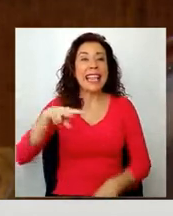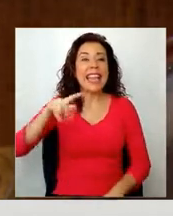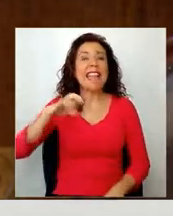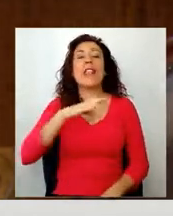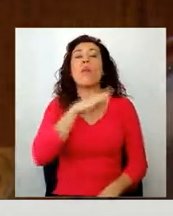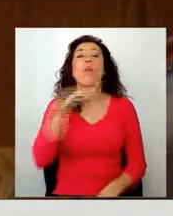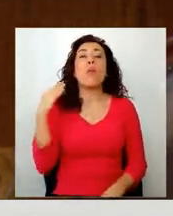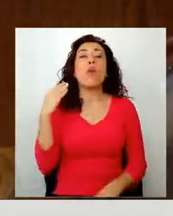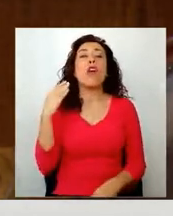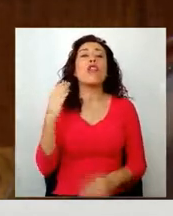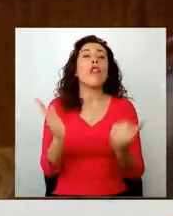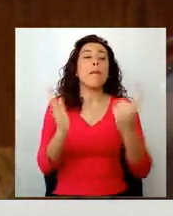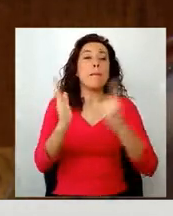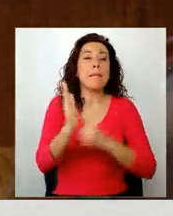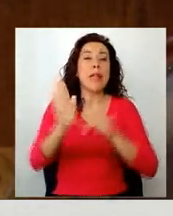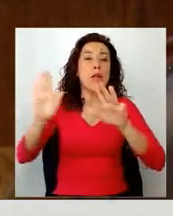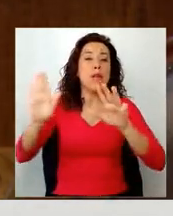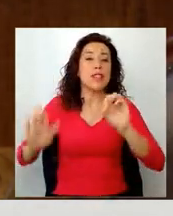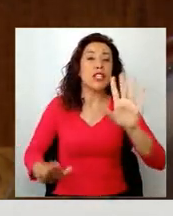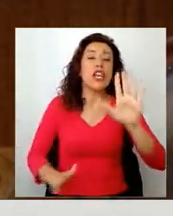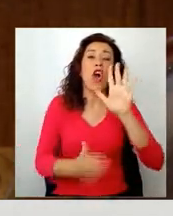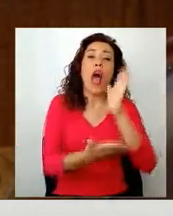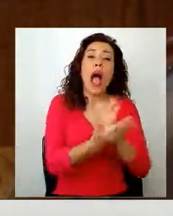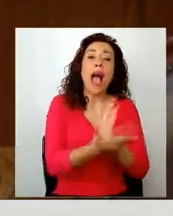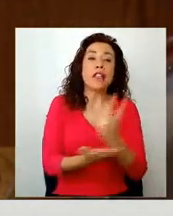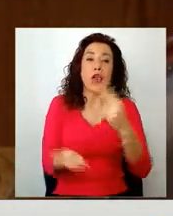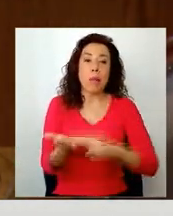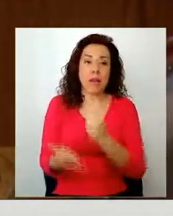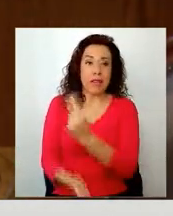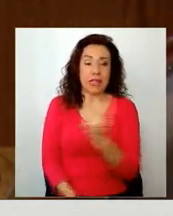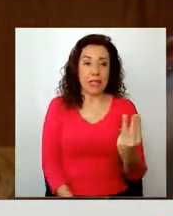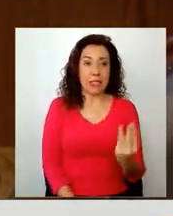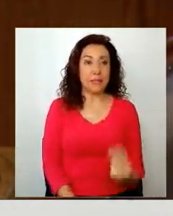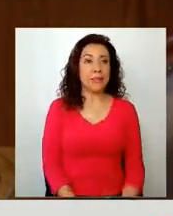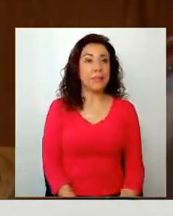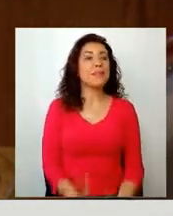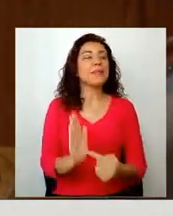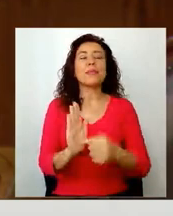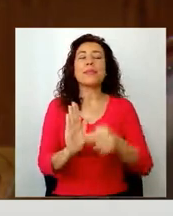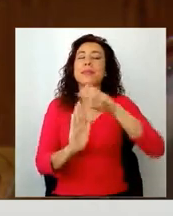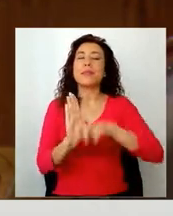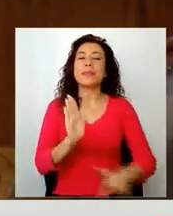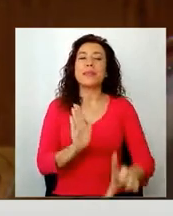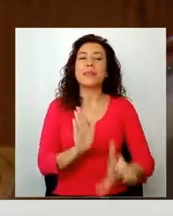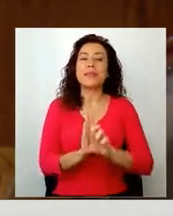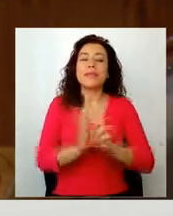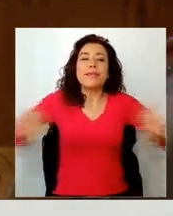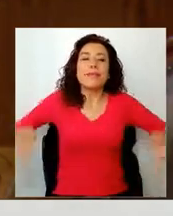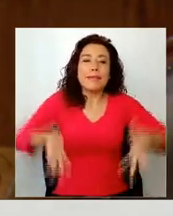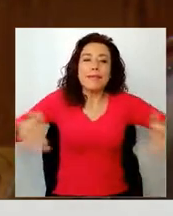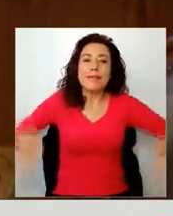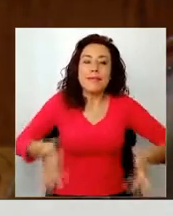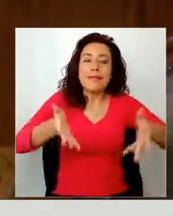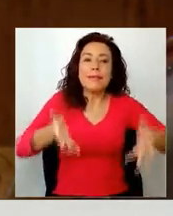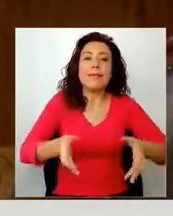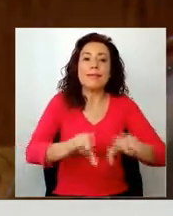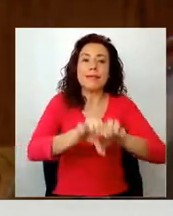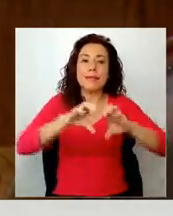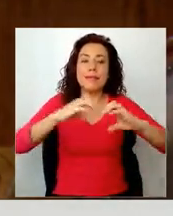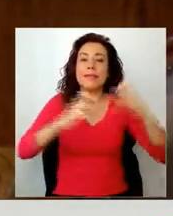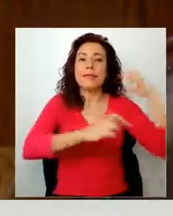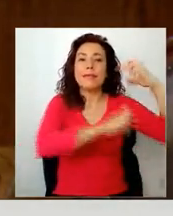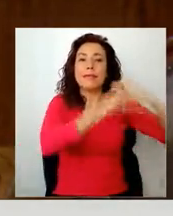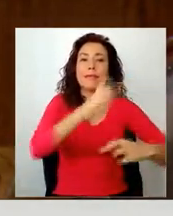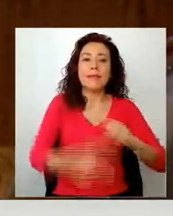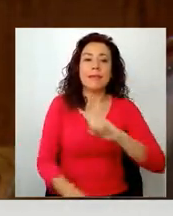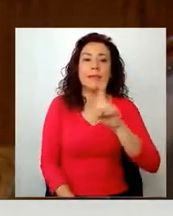1905 a 2023 Esta es una iniciativa impulsada por la corporación patrimonial para